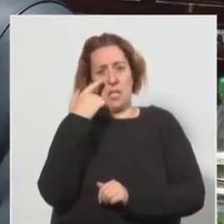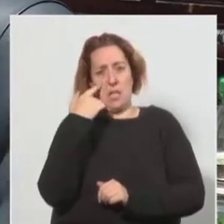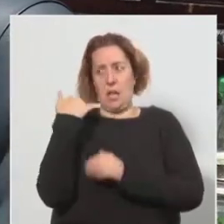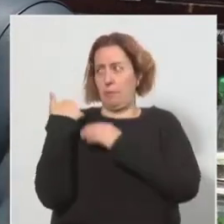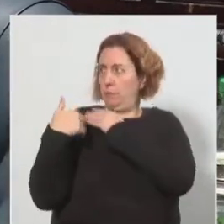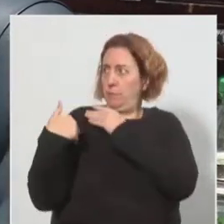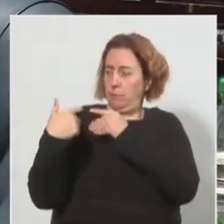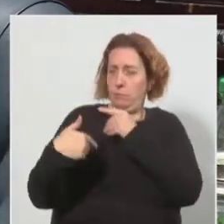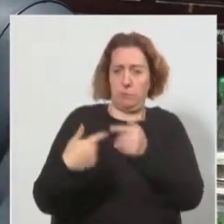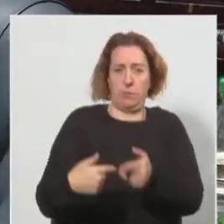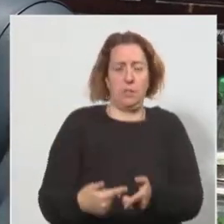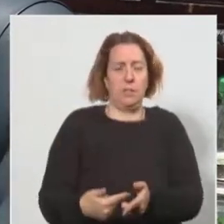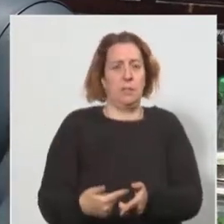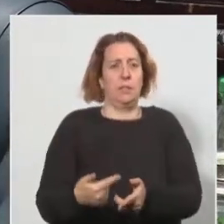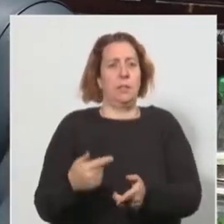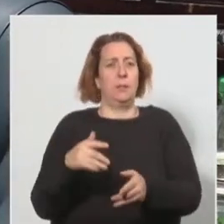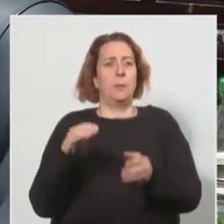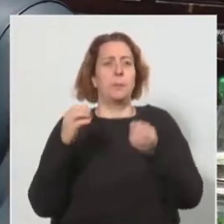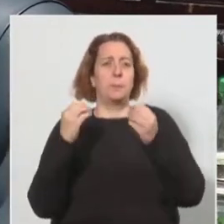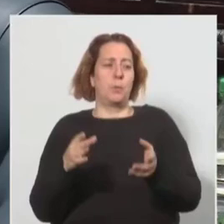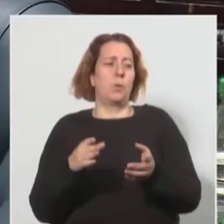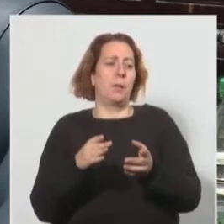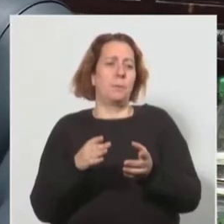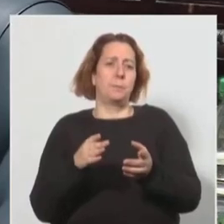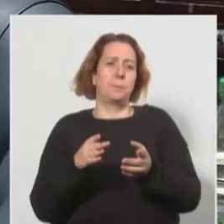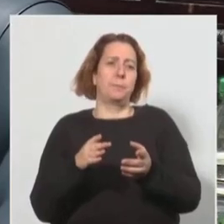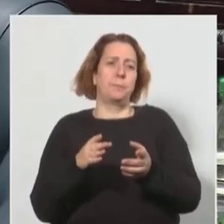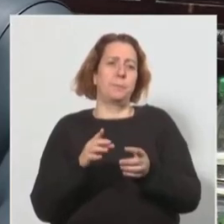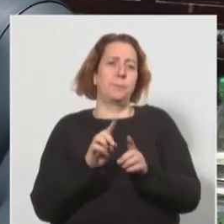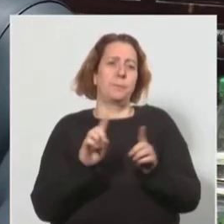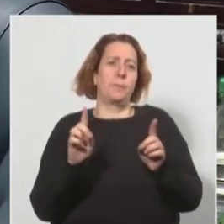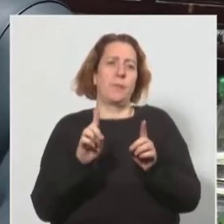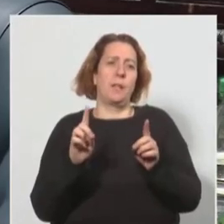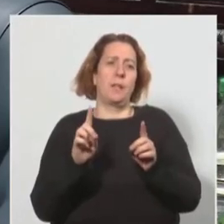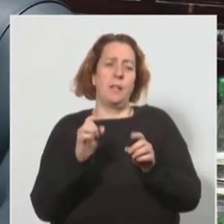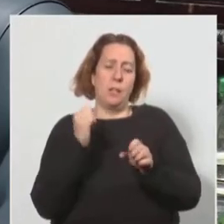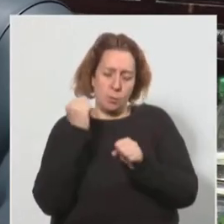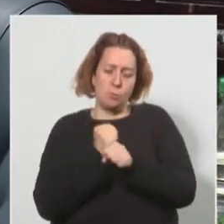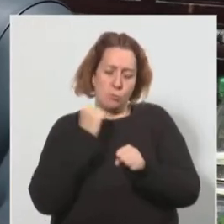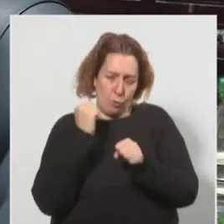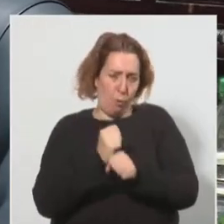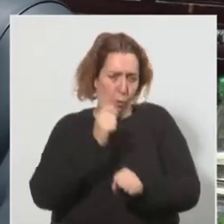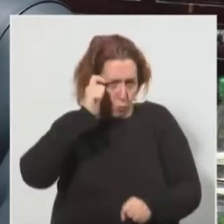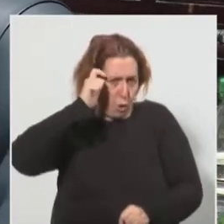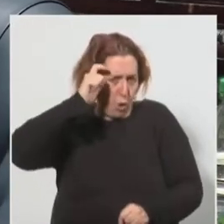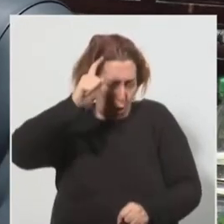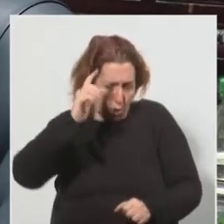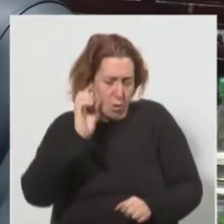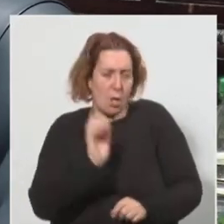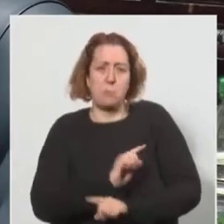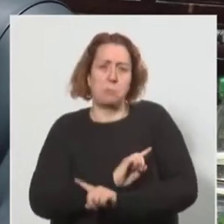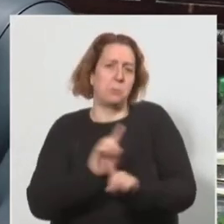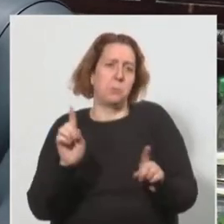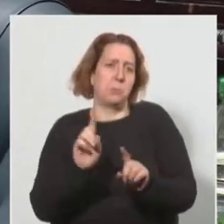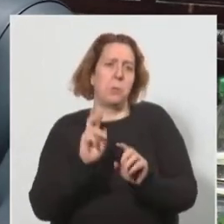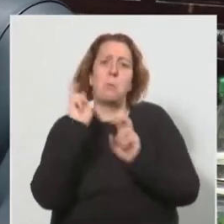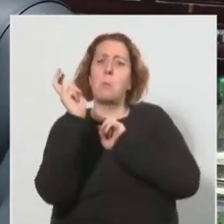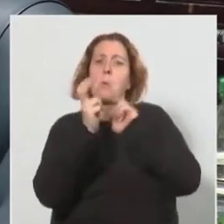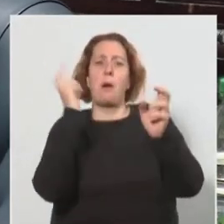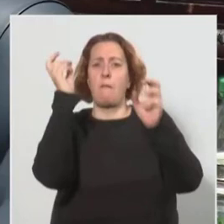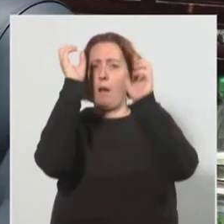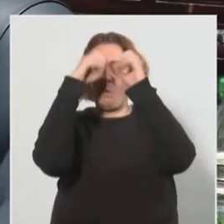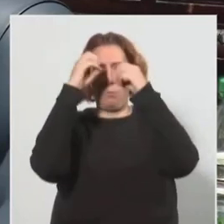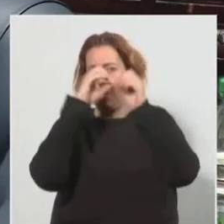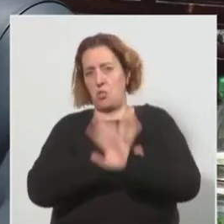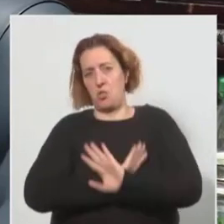funcionarios involucrados, ya que no resistía no ya un sesudo trabajo de inteligencia, sino una mera búsqueda